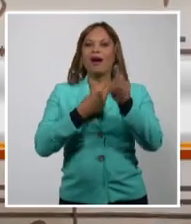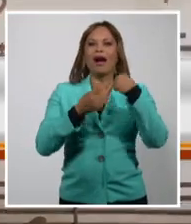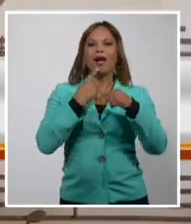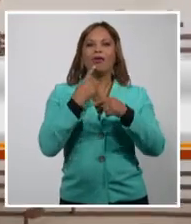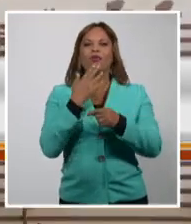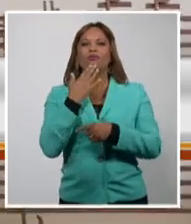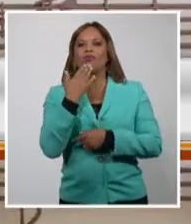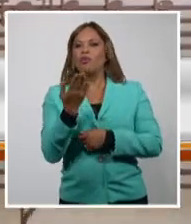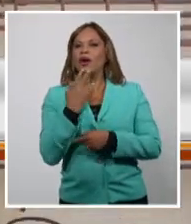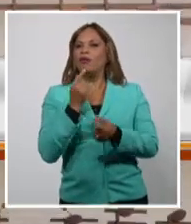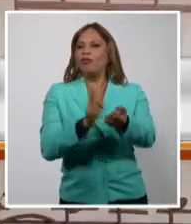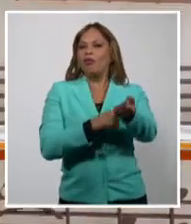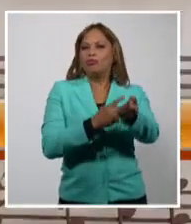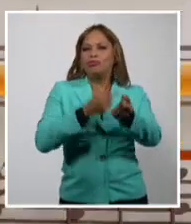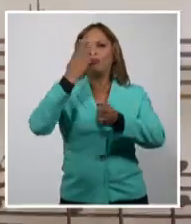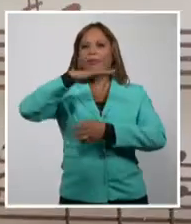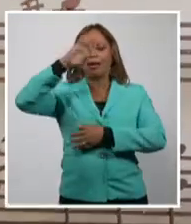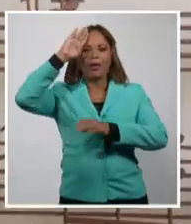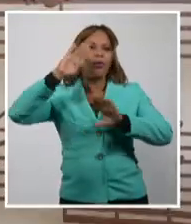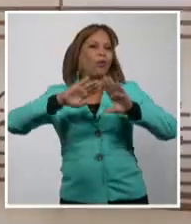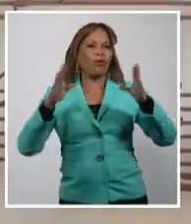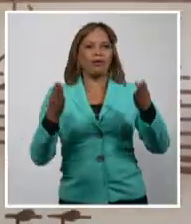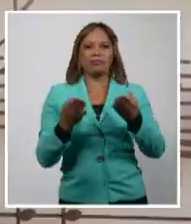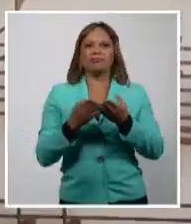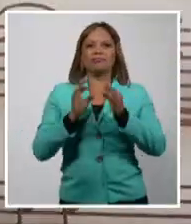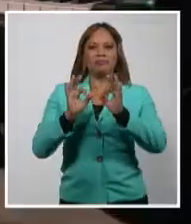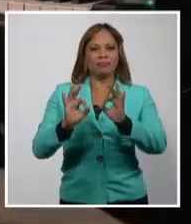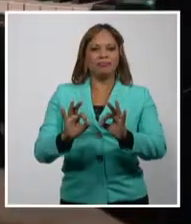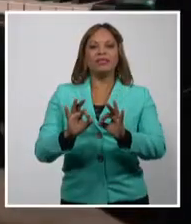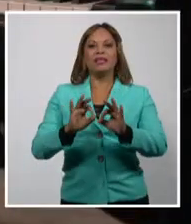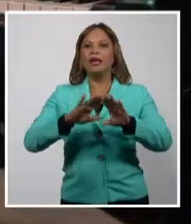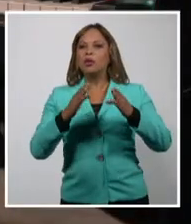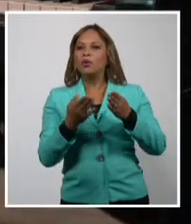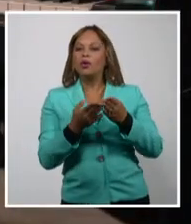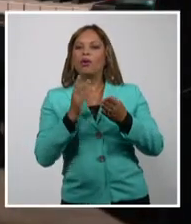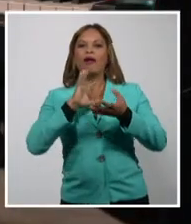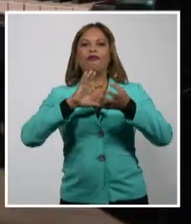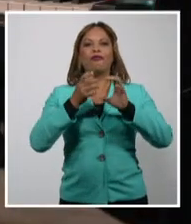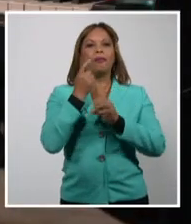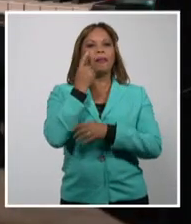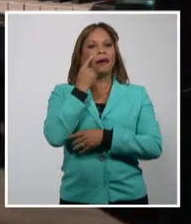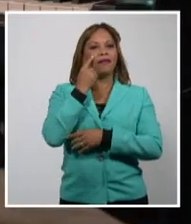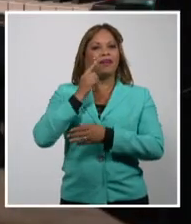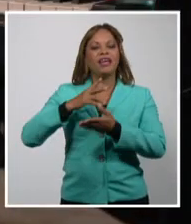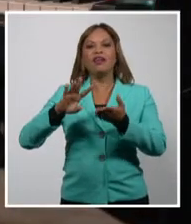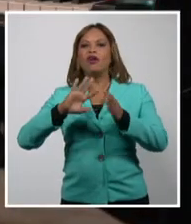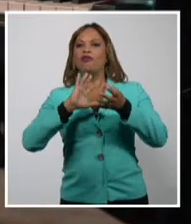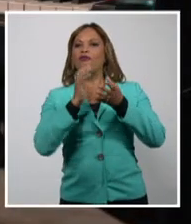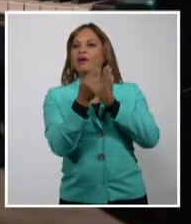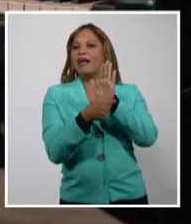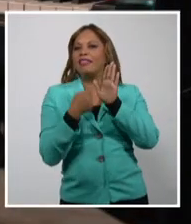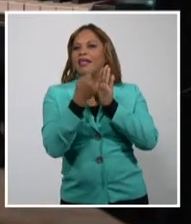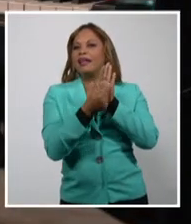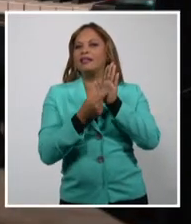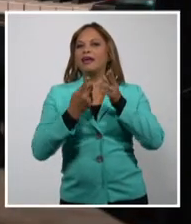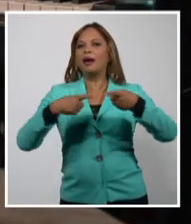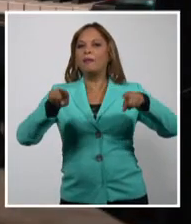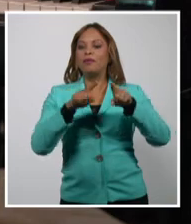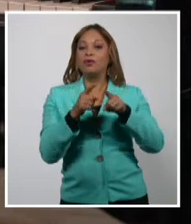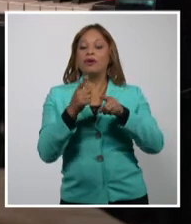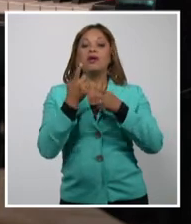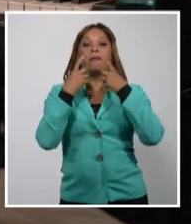fue justamente Failde con las alturas de Simpson. Desde todo punto de vista de carácter musical y sobre todo lo más importante, el